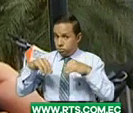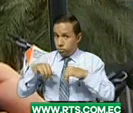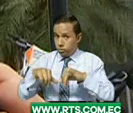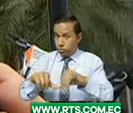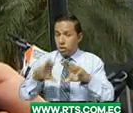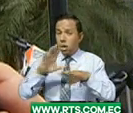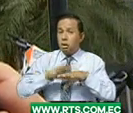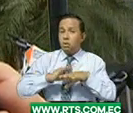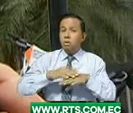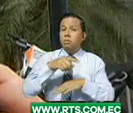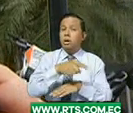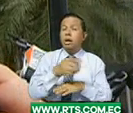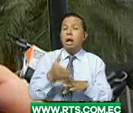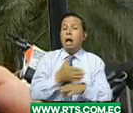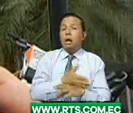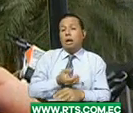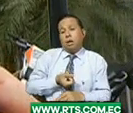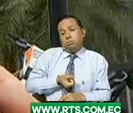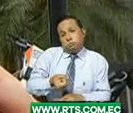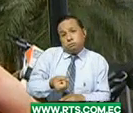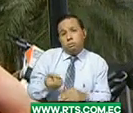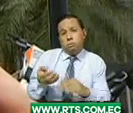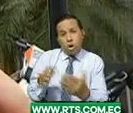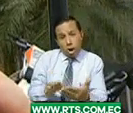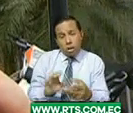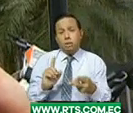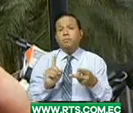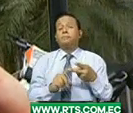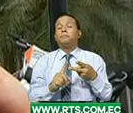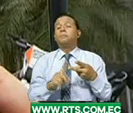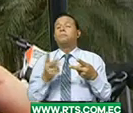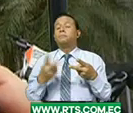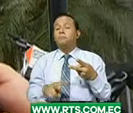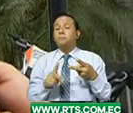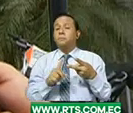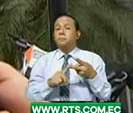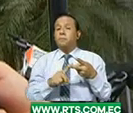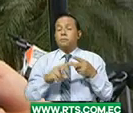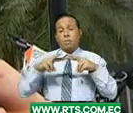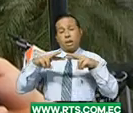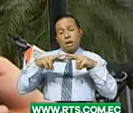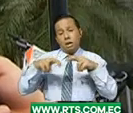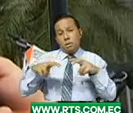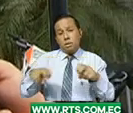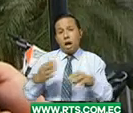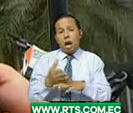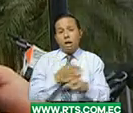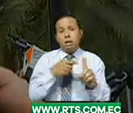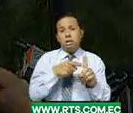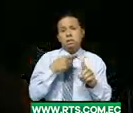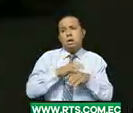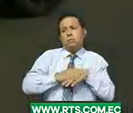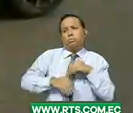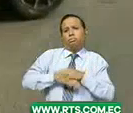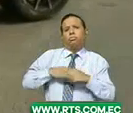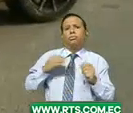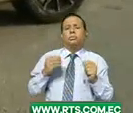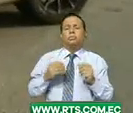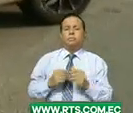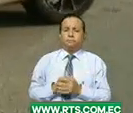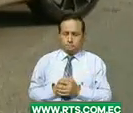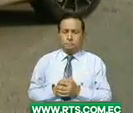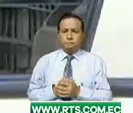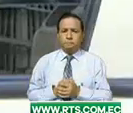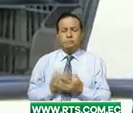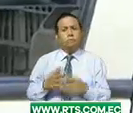por asesinato y otro que se está le han dado medidas cautelares que es por robo. Ahora que por